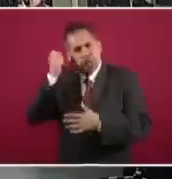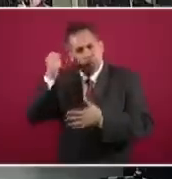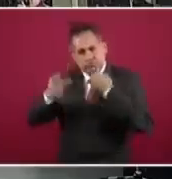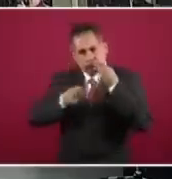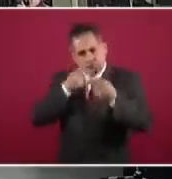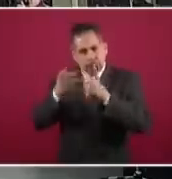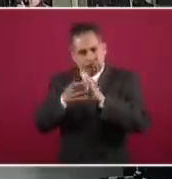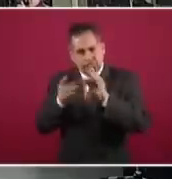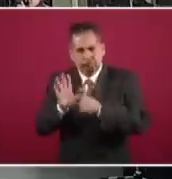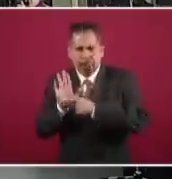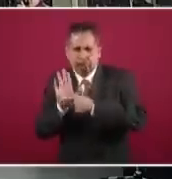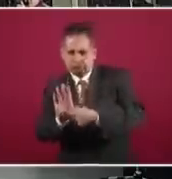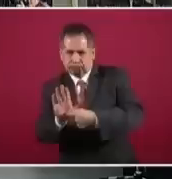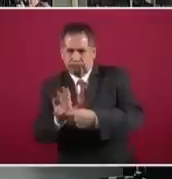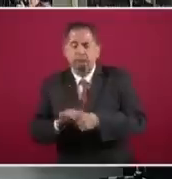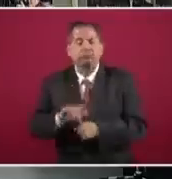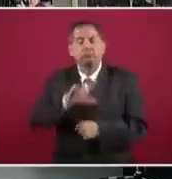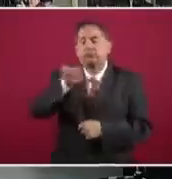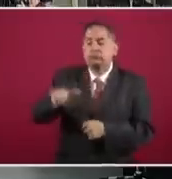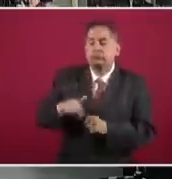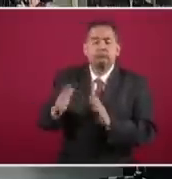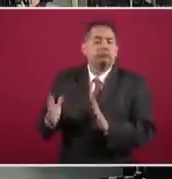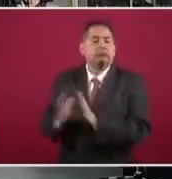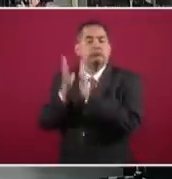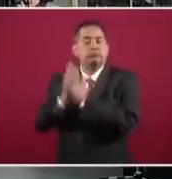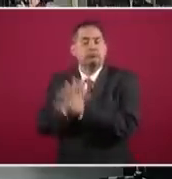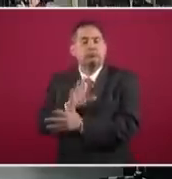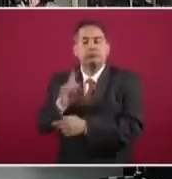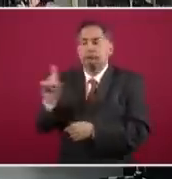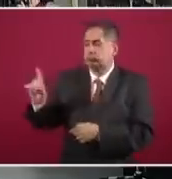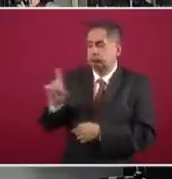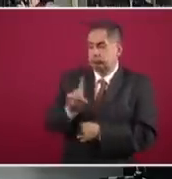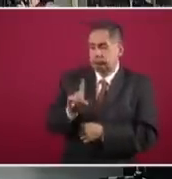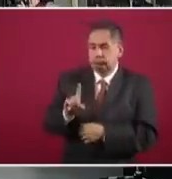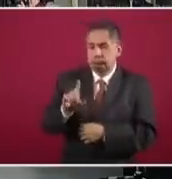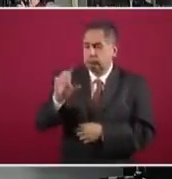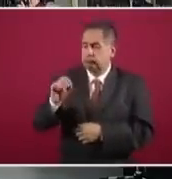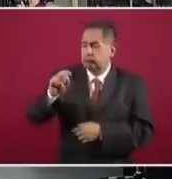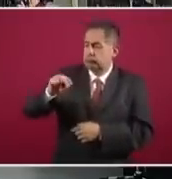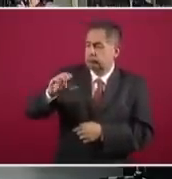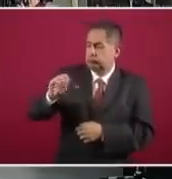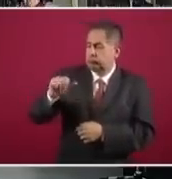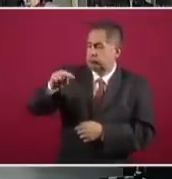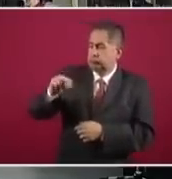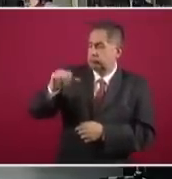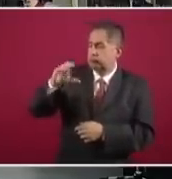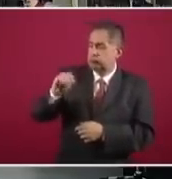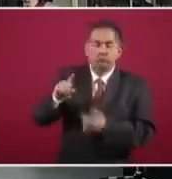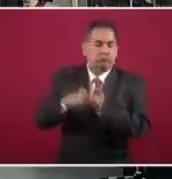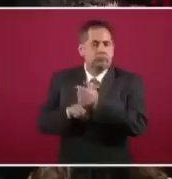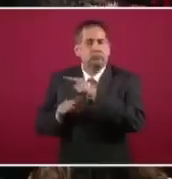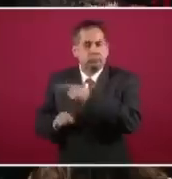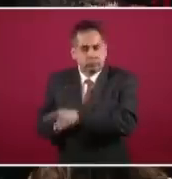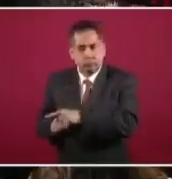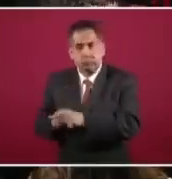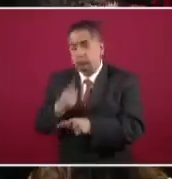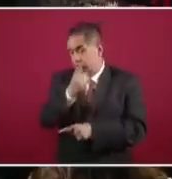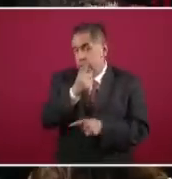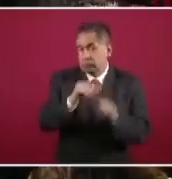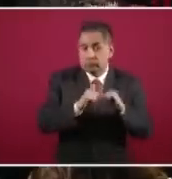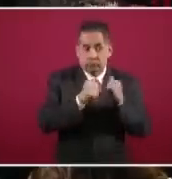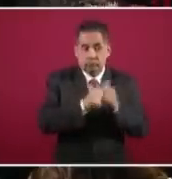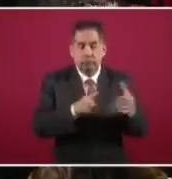después tendremos la participación de la Concanaco, que es una de las